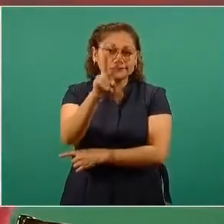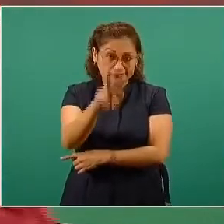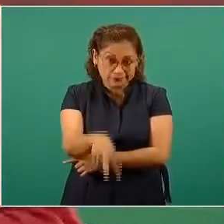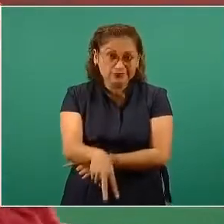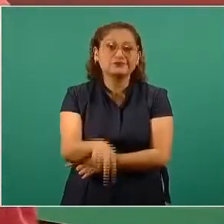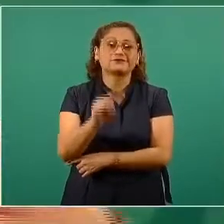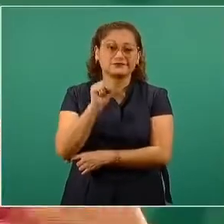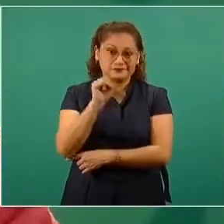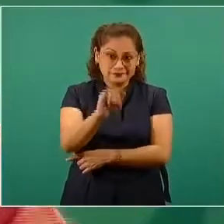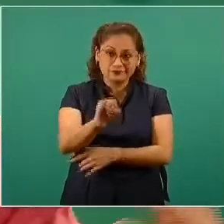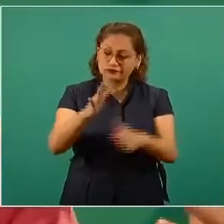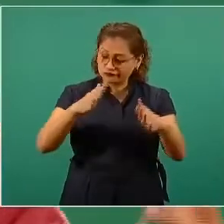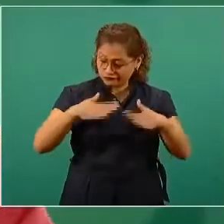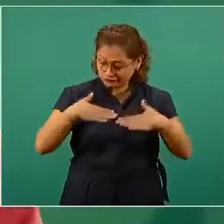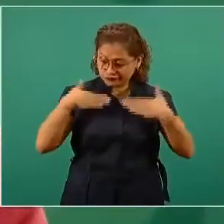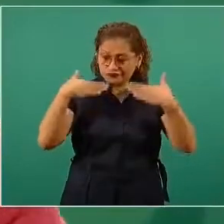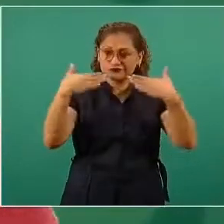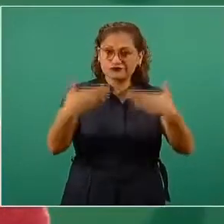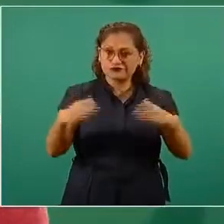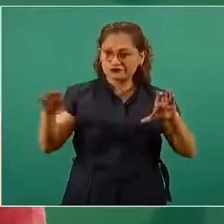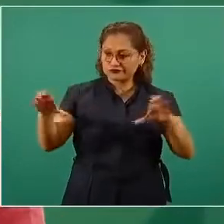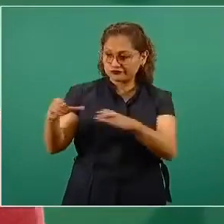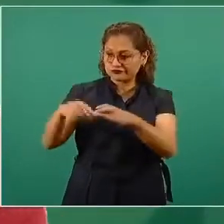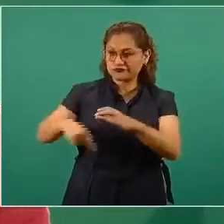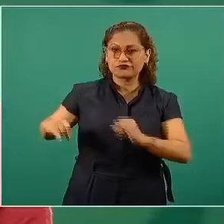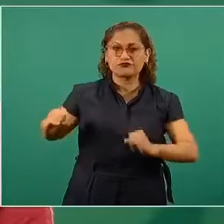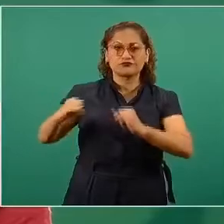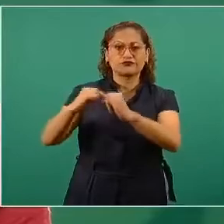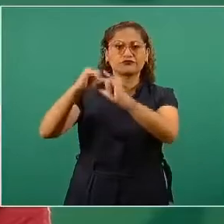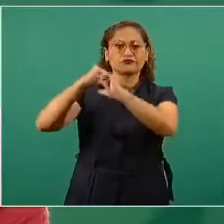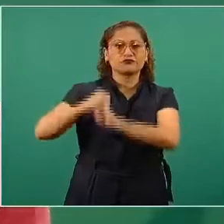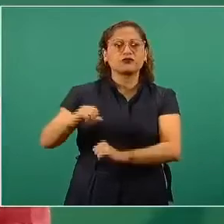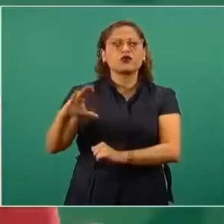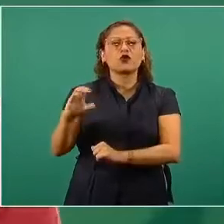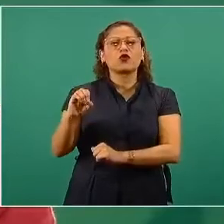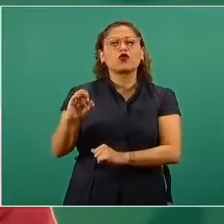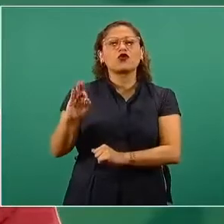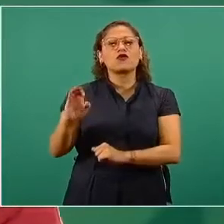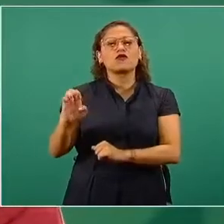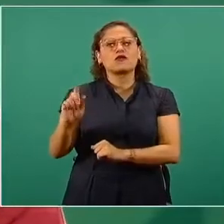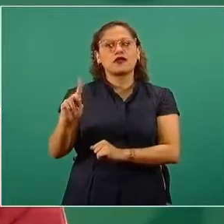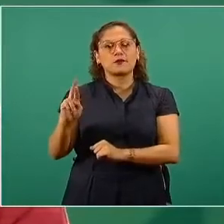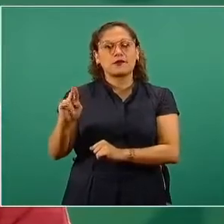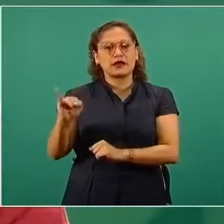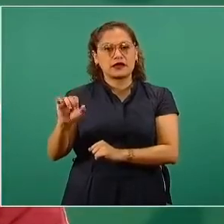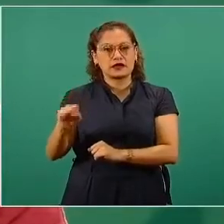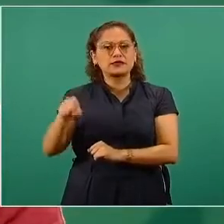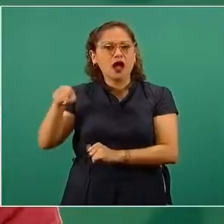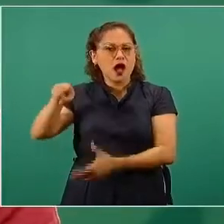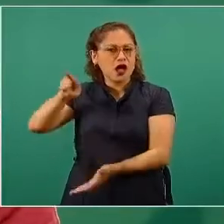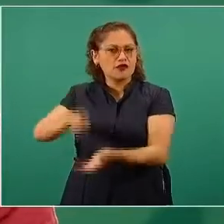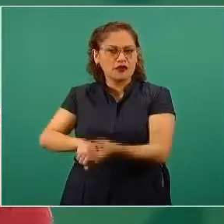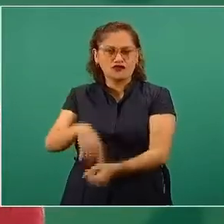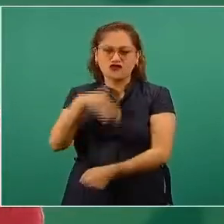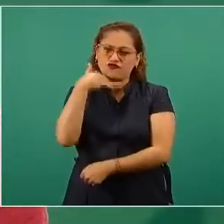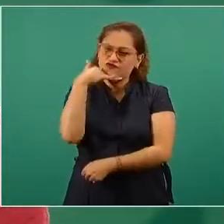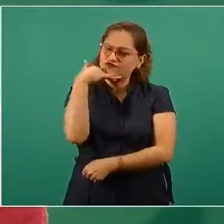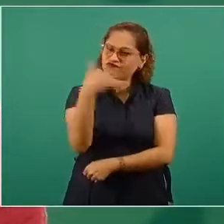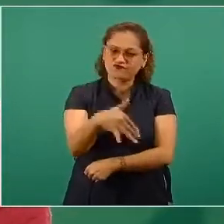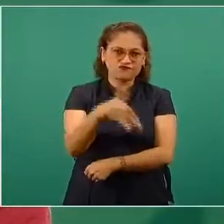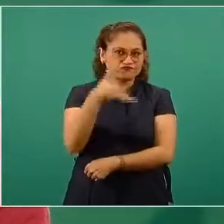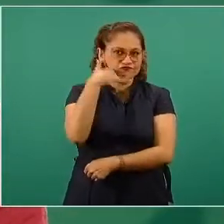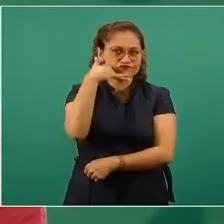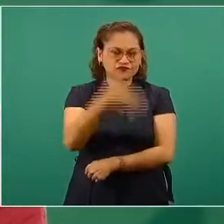COFEPRIS había un monstruoso procedimiento de corrupción, proceso de corrupción, que implicaba eso, que de